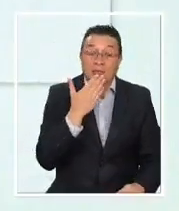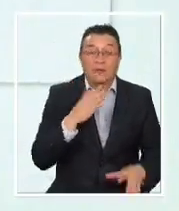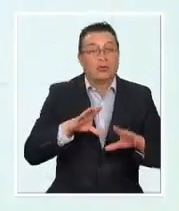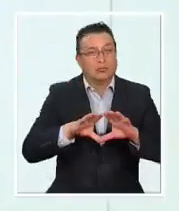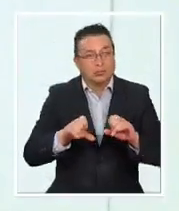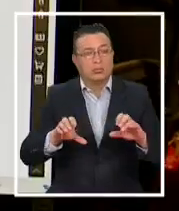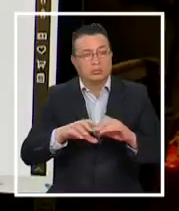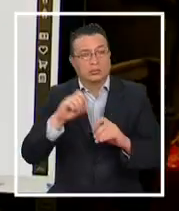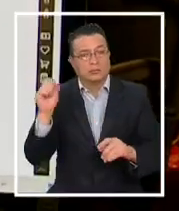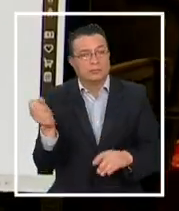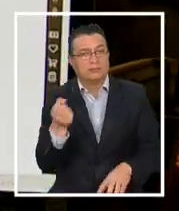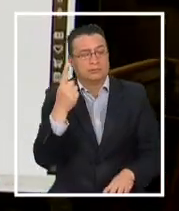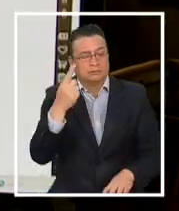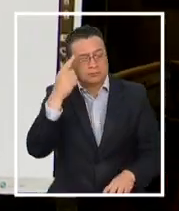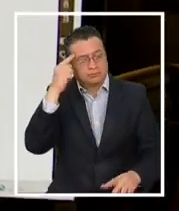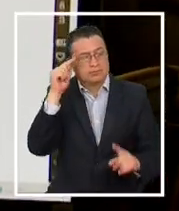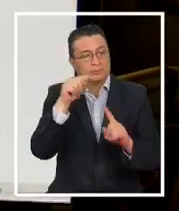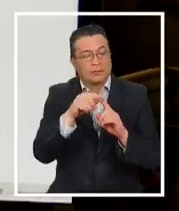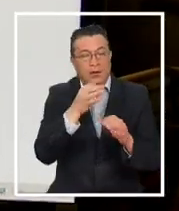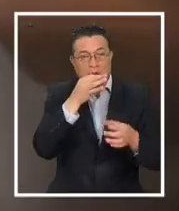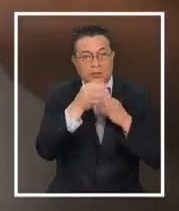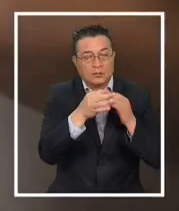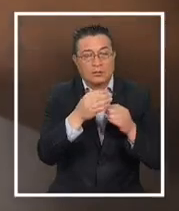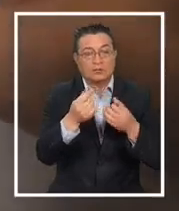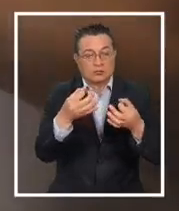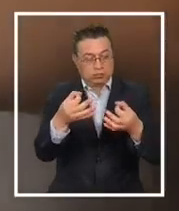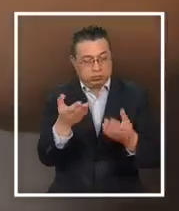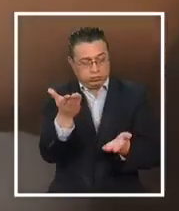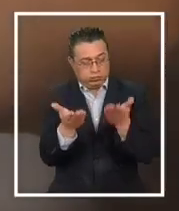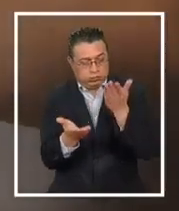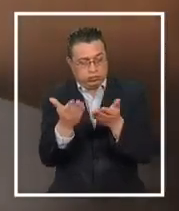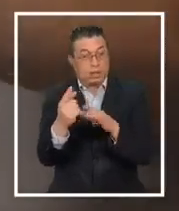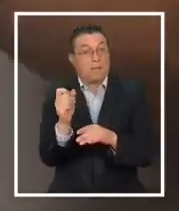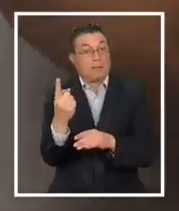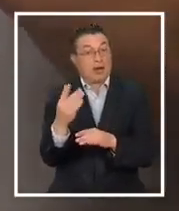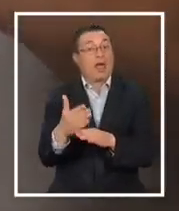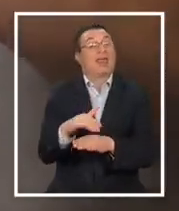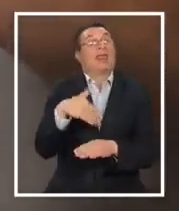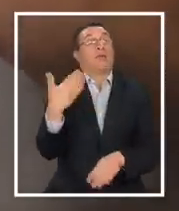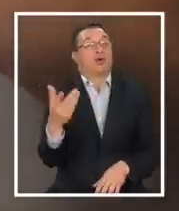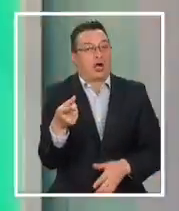también hay consenso en la principal recomendación: cotizar antes de comprar.